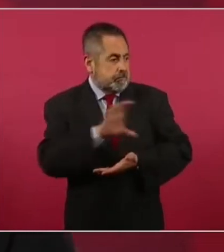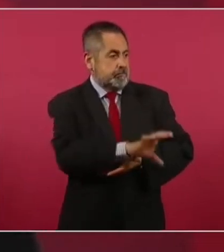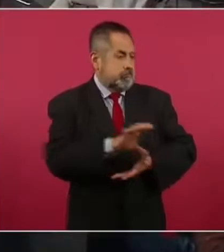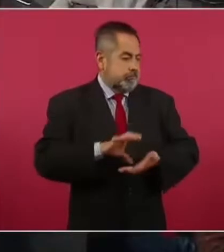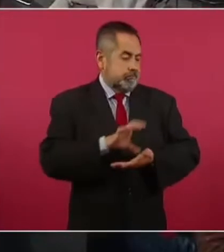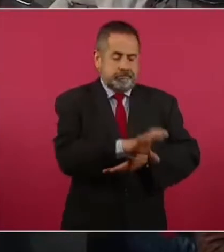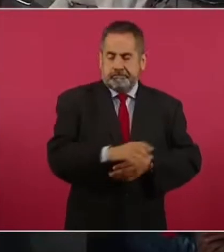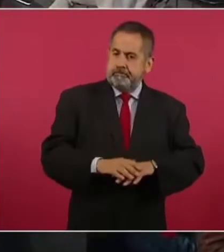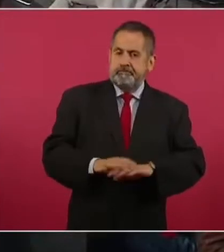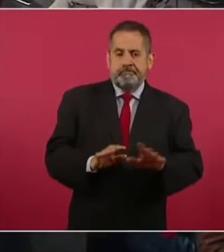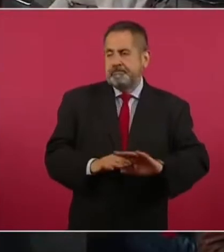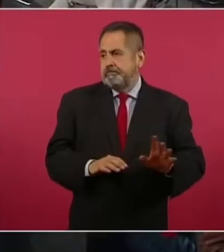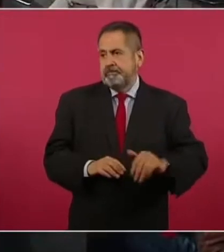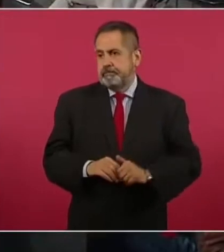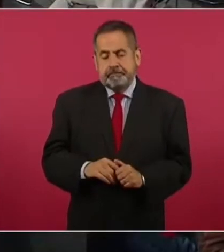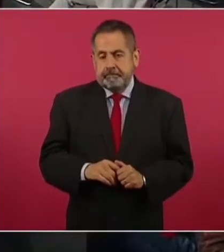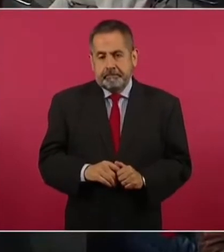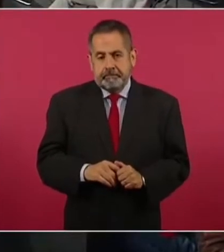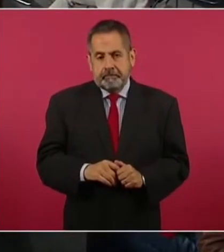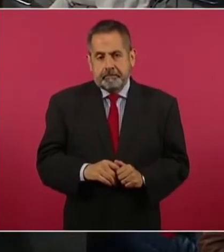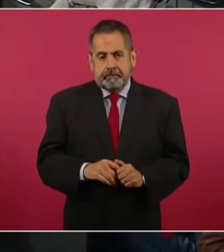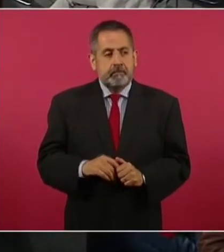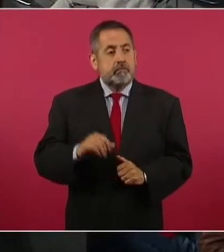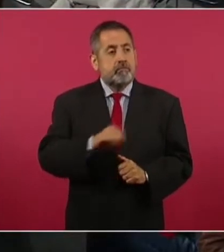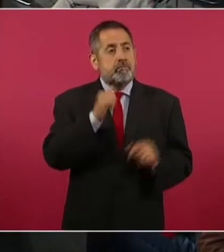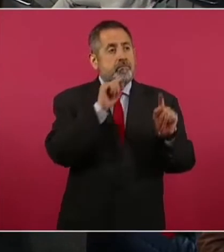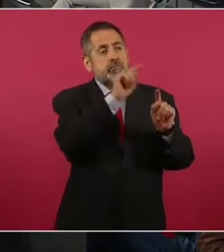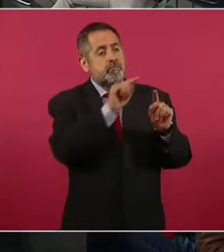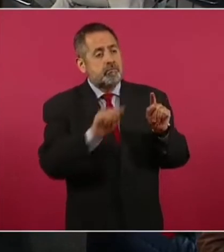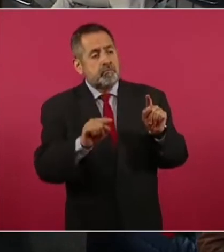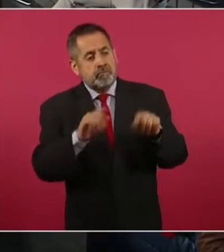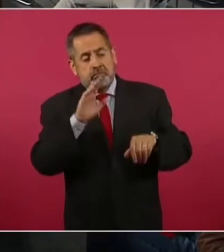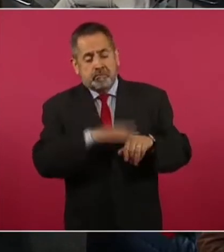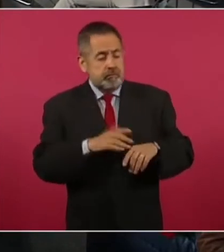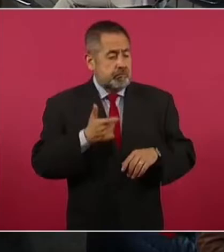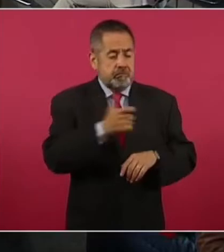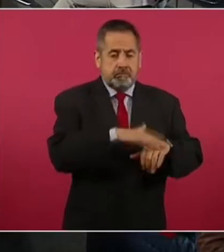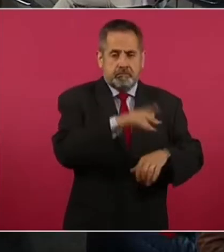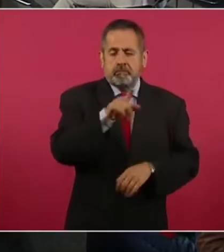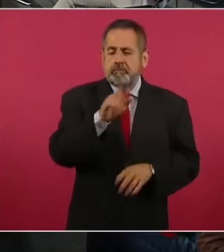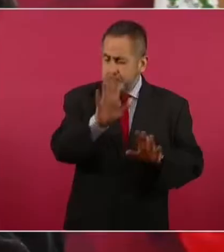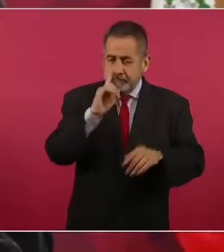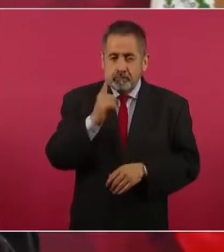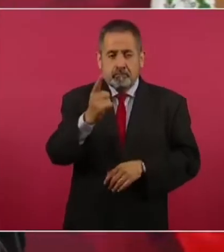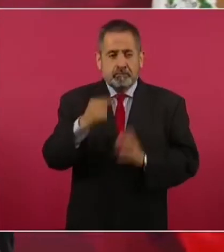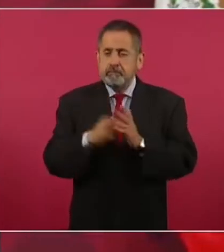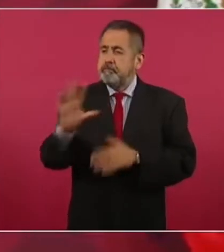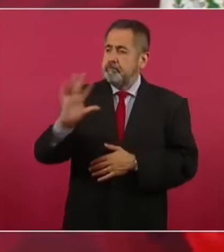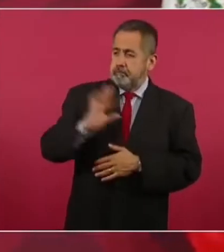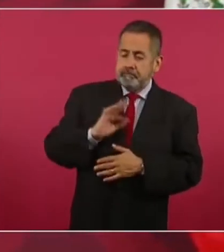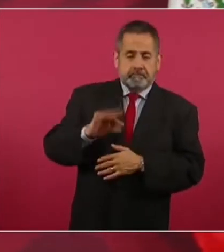y en algunos lugares más que otros. Una vez me contó un director de un